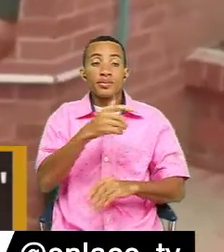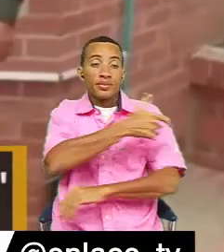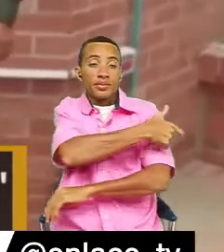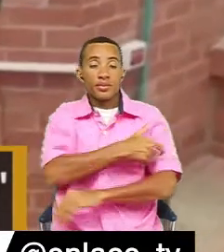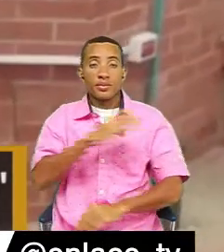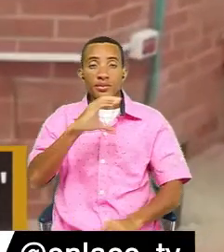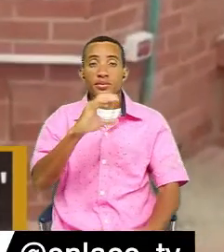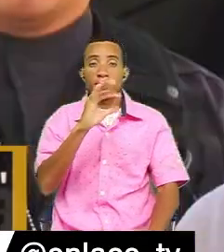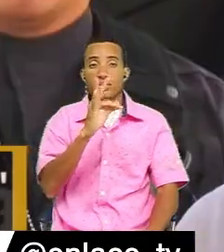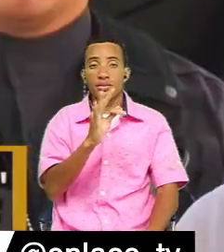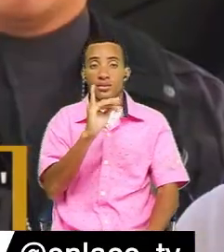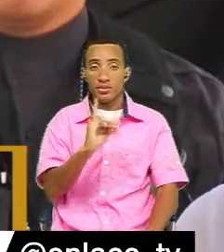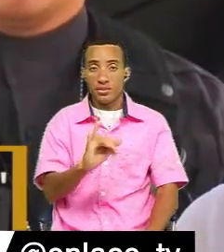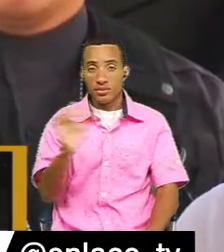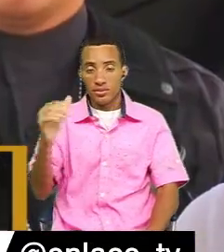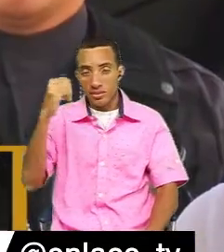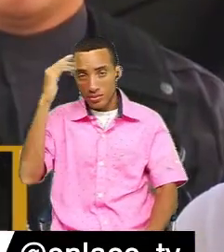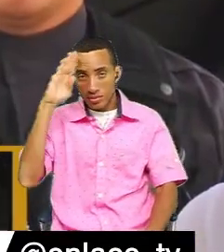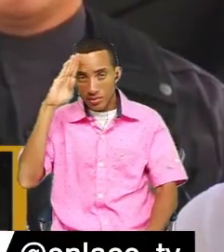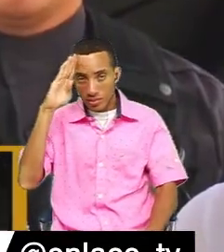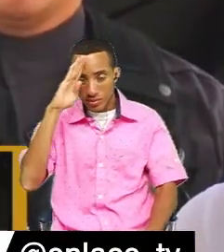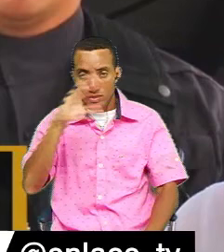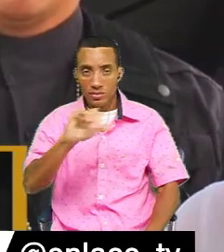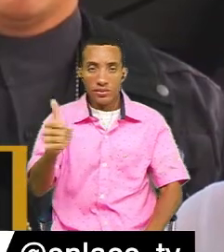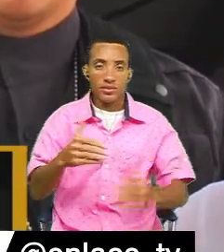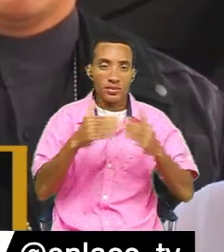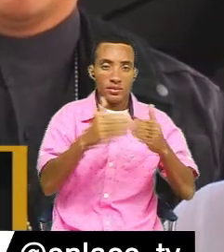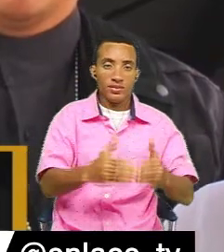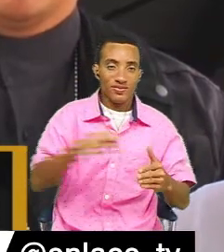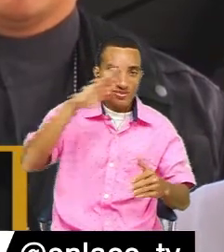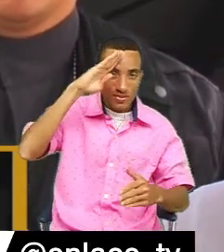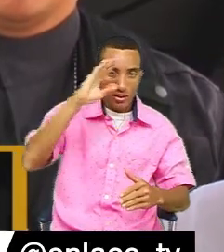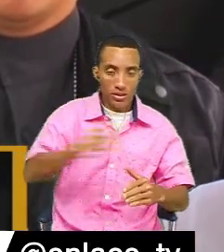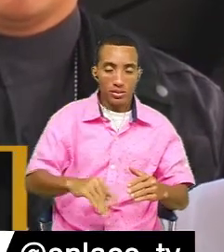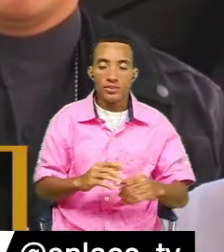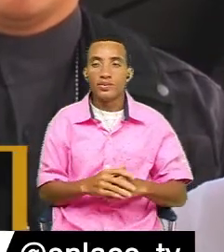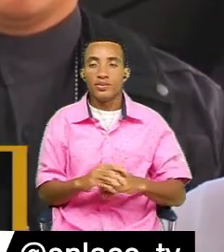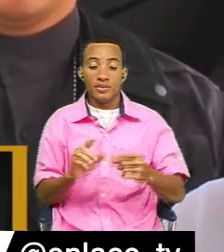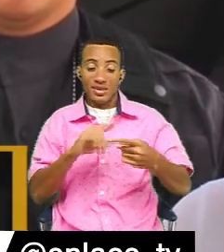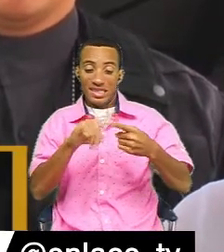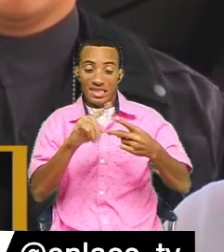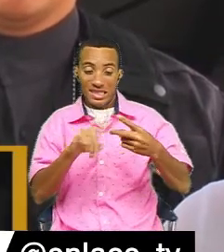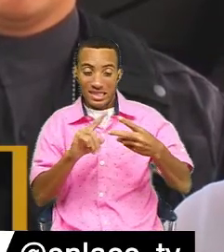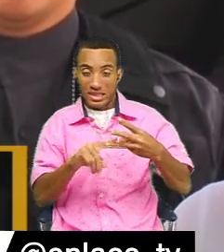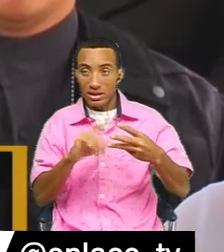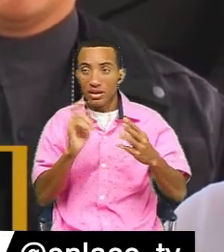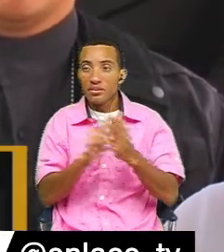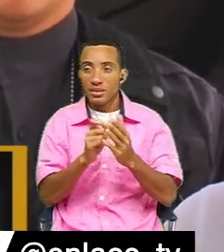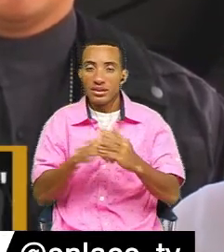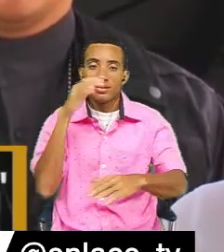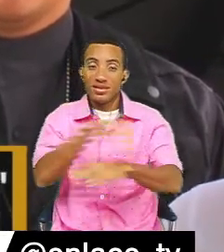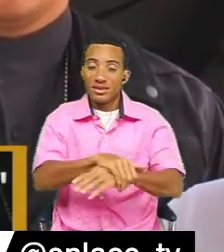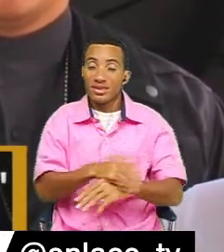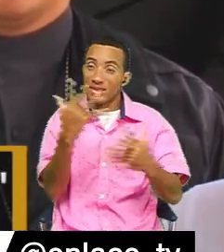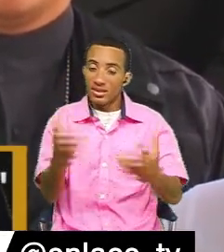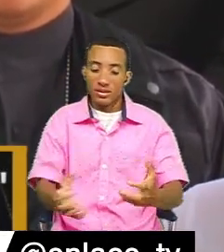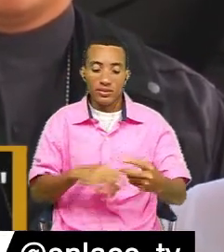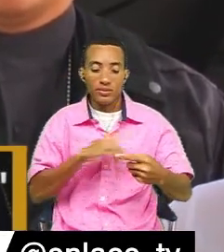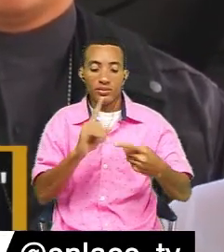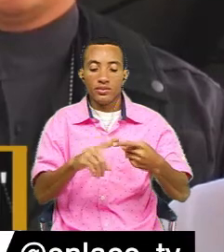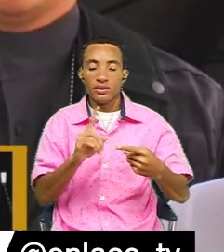y Armada Nacional. Tiene 3 requerimientos judiciales, uno por extorsión agravada, entre otros delitos, otro